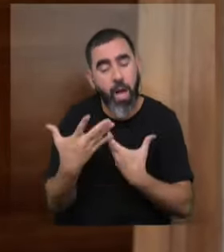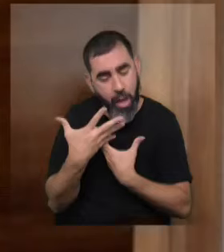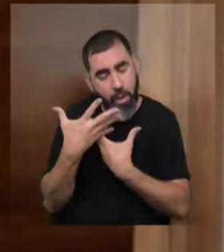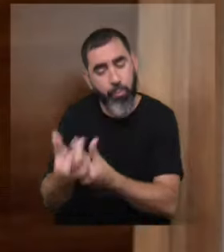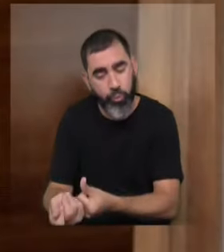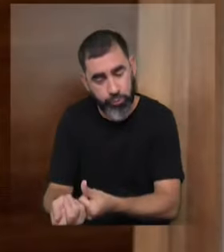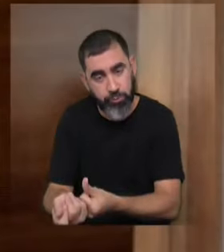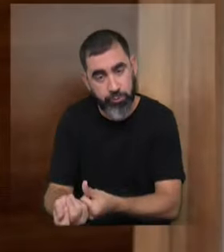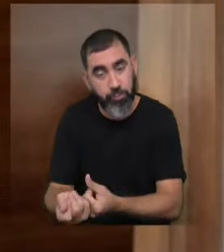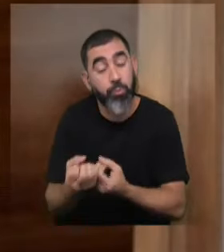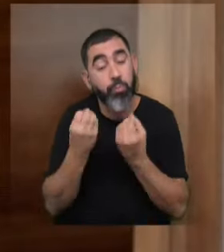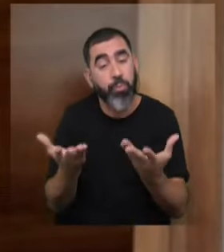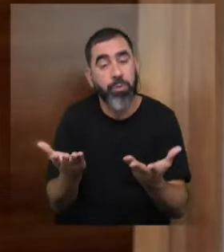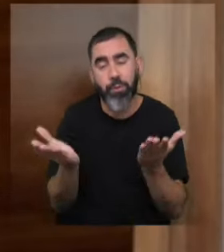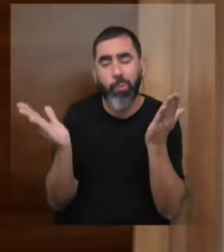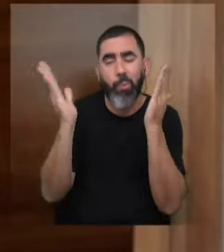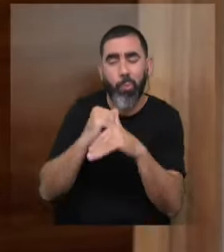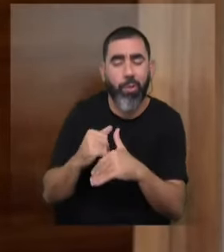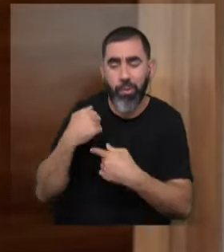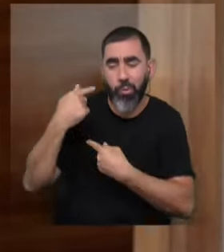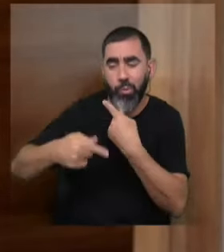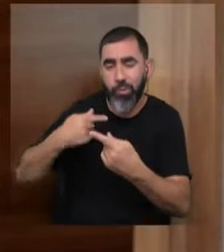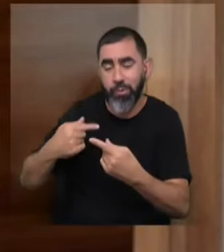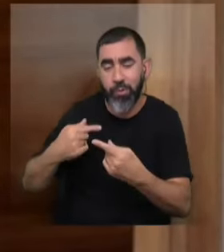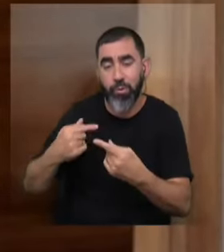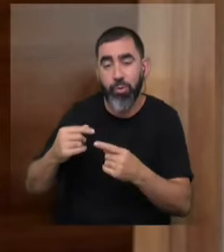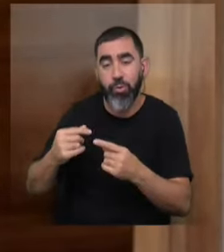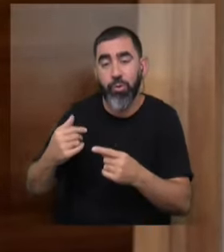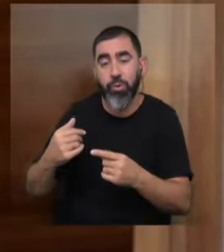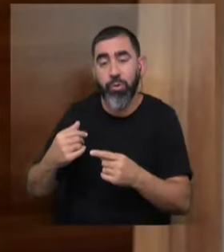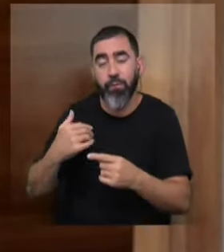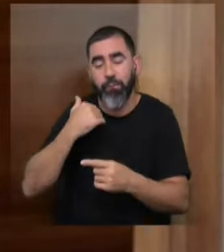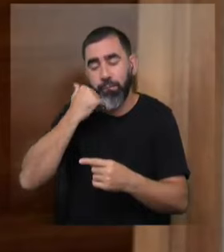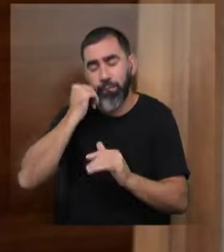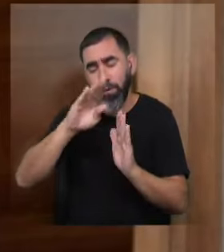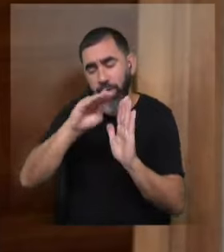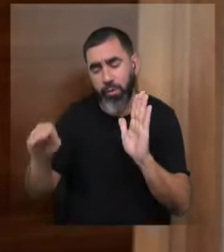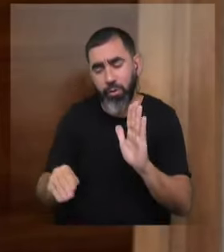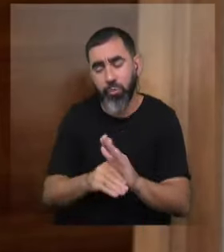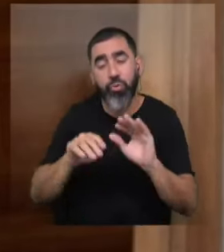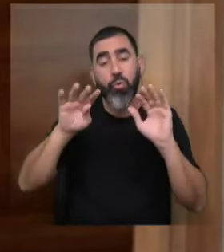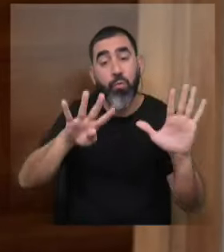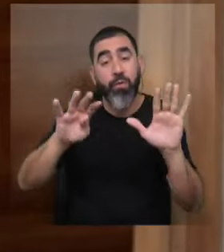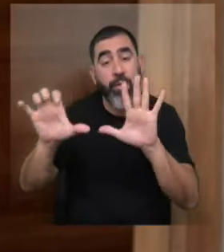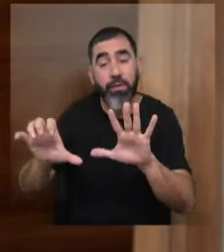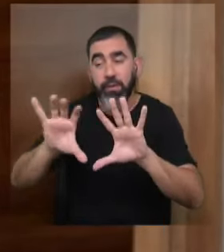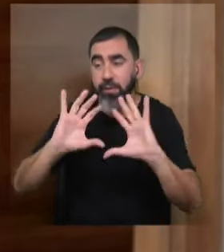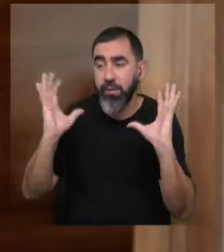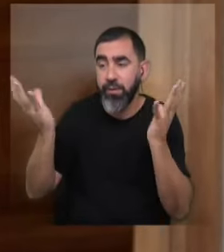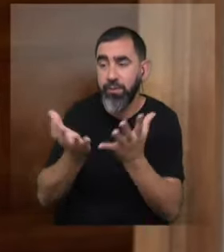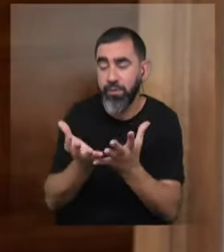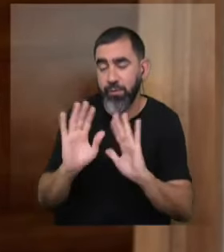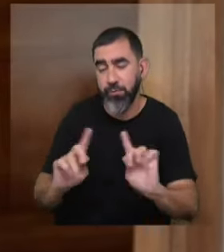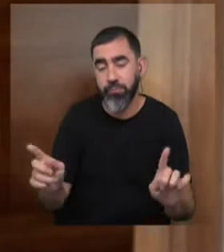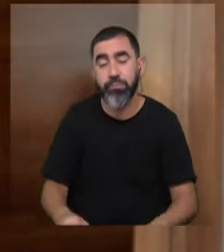acompañar, porque no podemos continuar ocupando vergonzosamente el lugar 96 en el